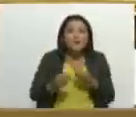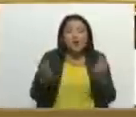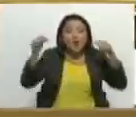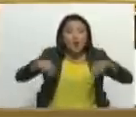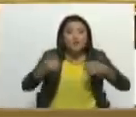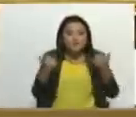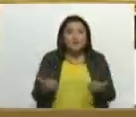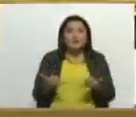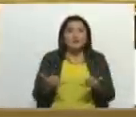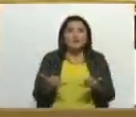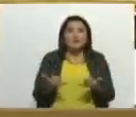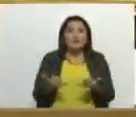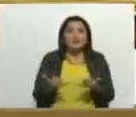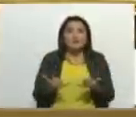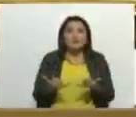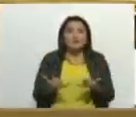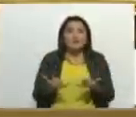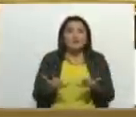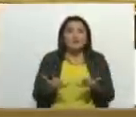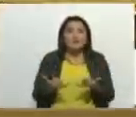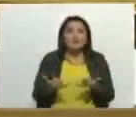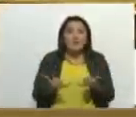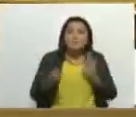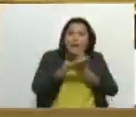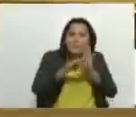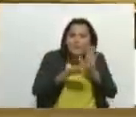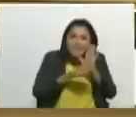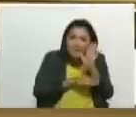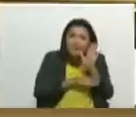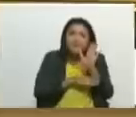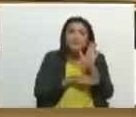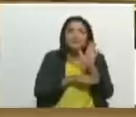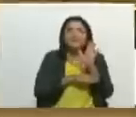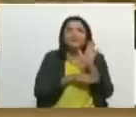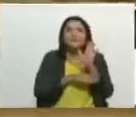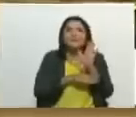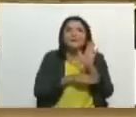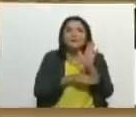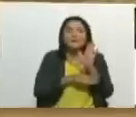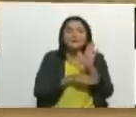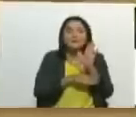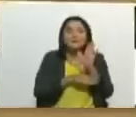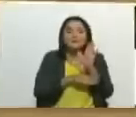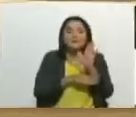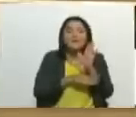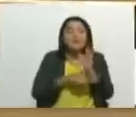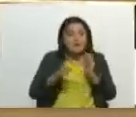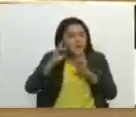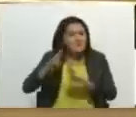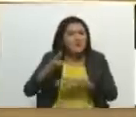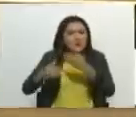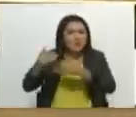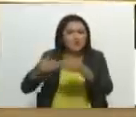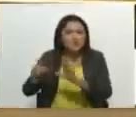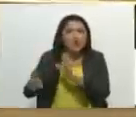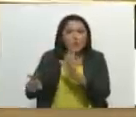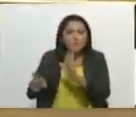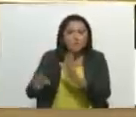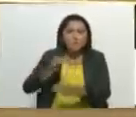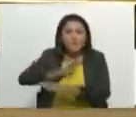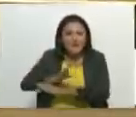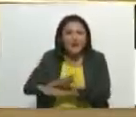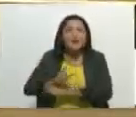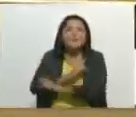mismo establezca todas las condiciones, en resguardo, por supuesto, del debido proceso, para que este señor,